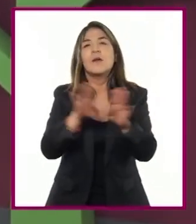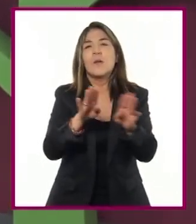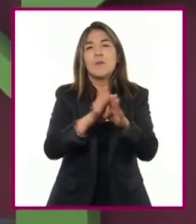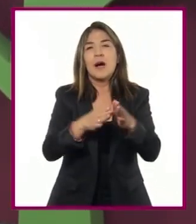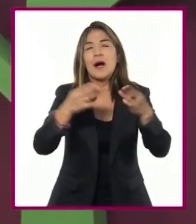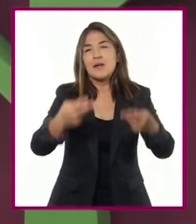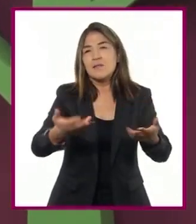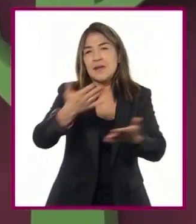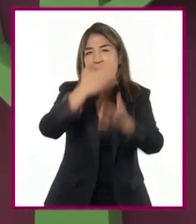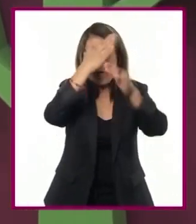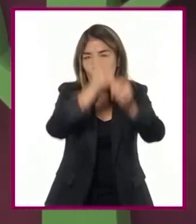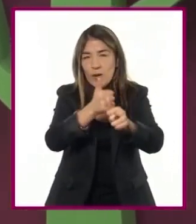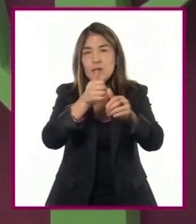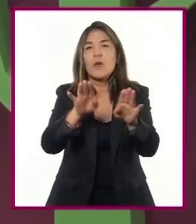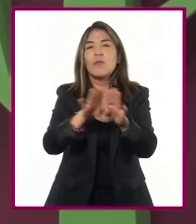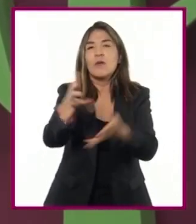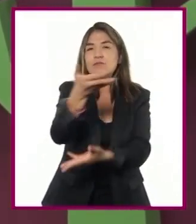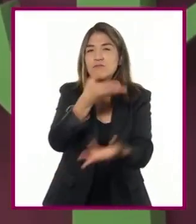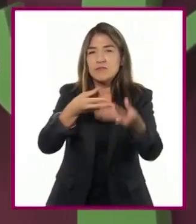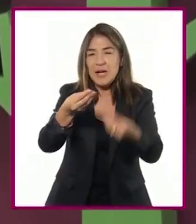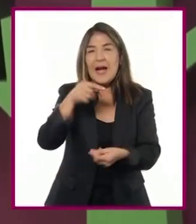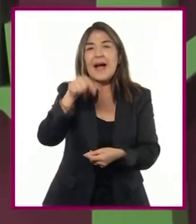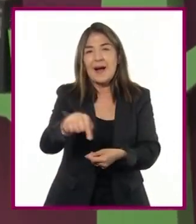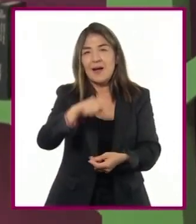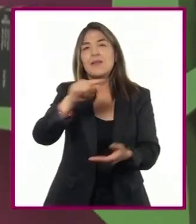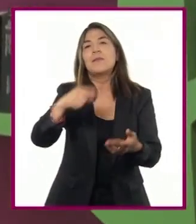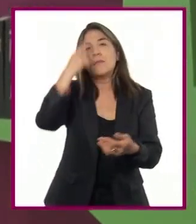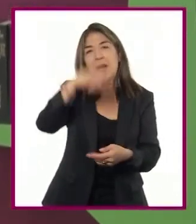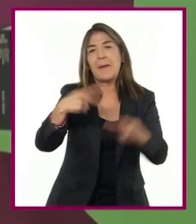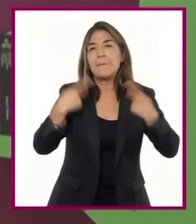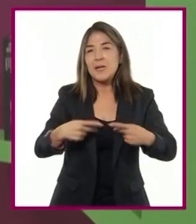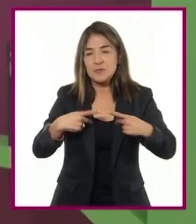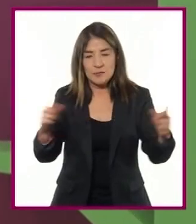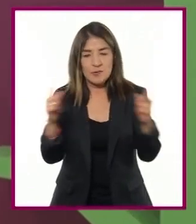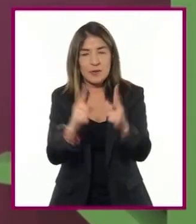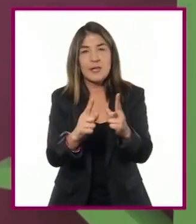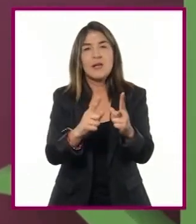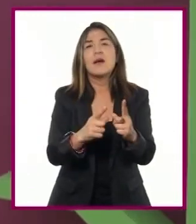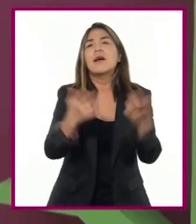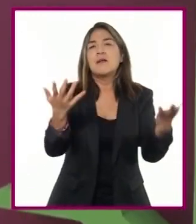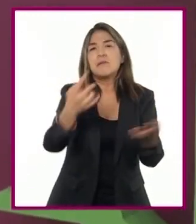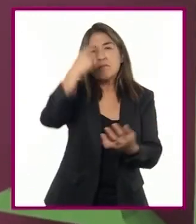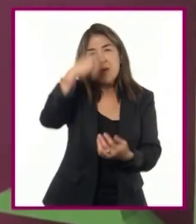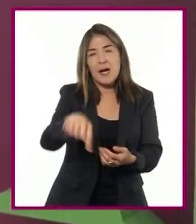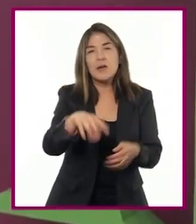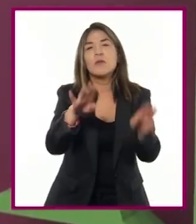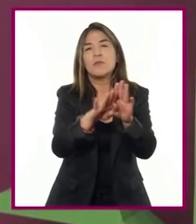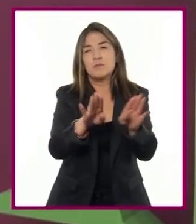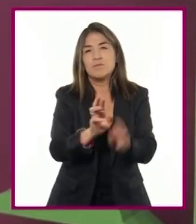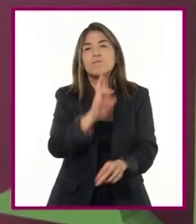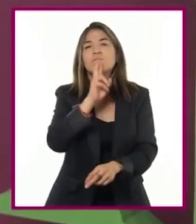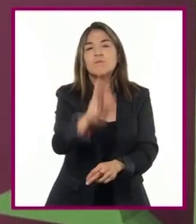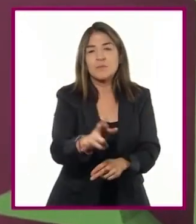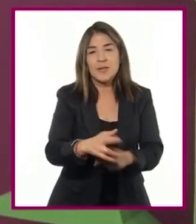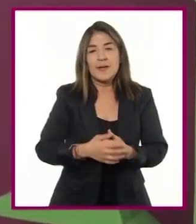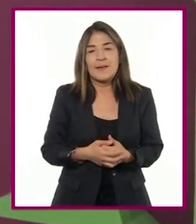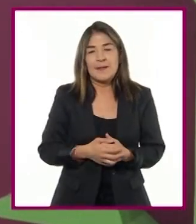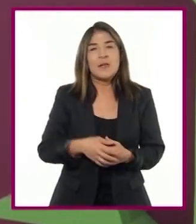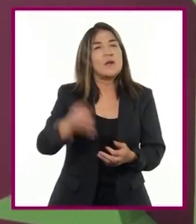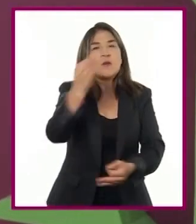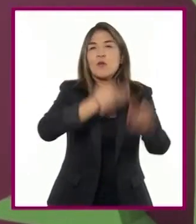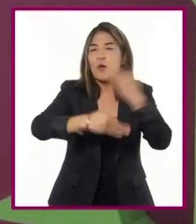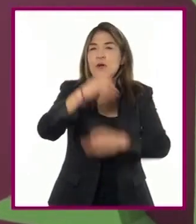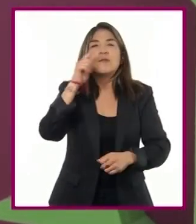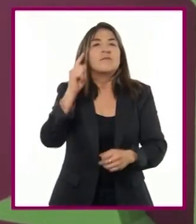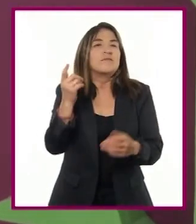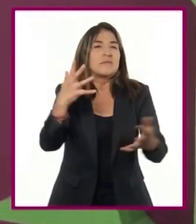que busca una cooperación entre las partes para obtener, en la medida de lo posible, un resultado donde todas ganen y